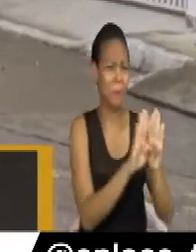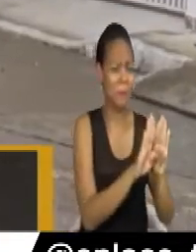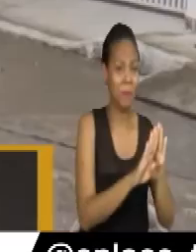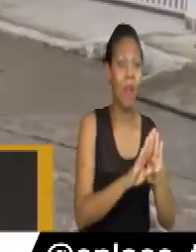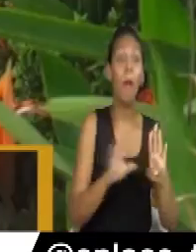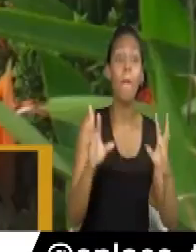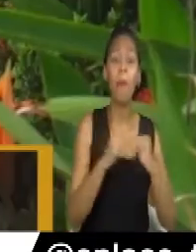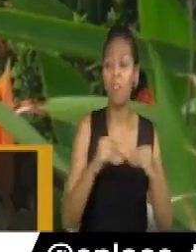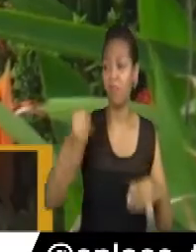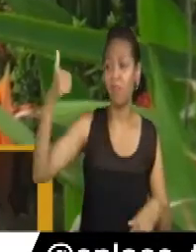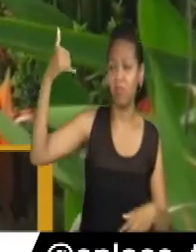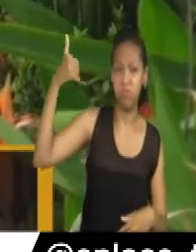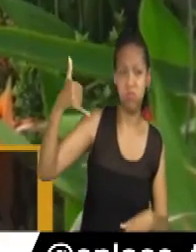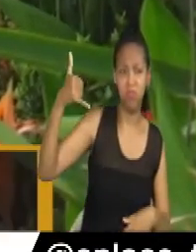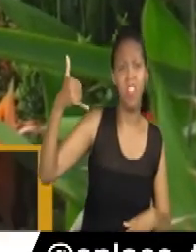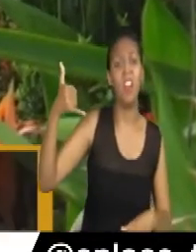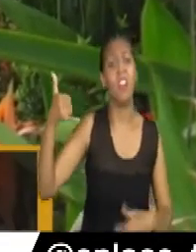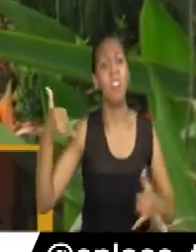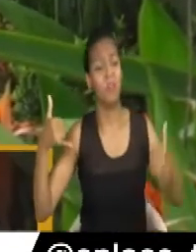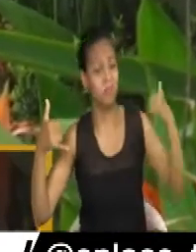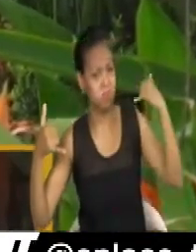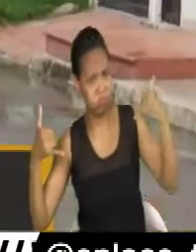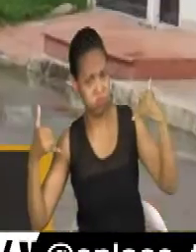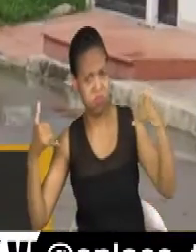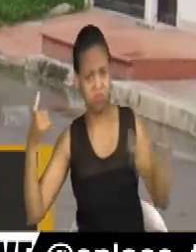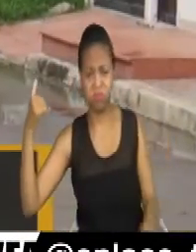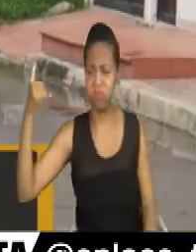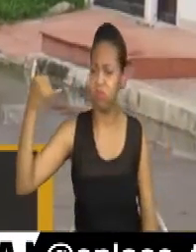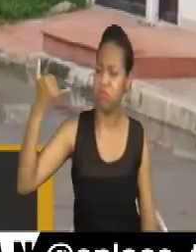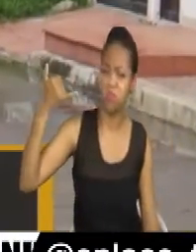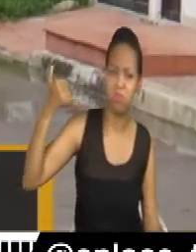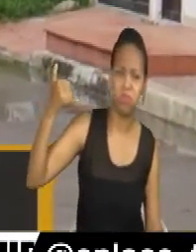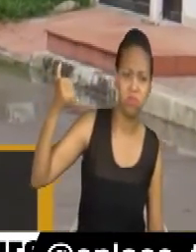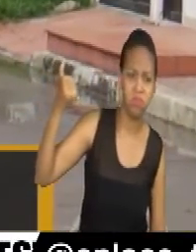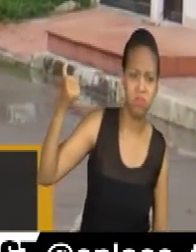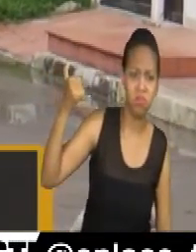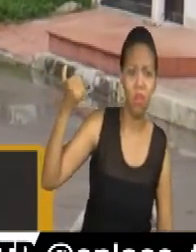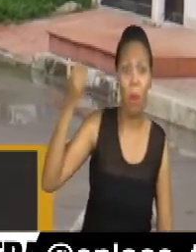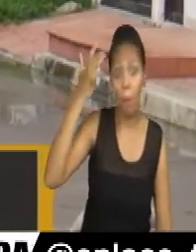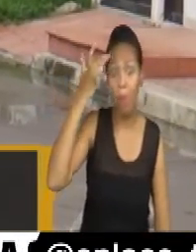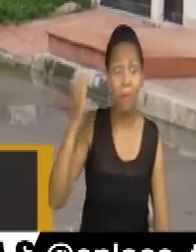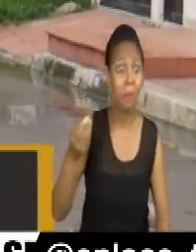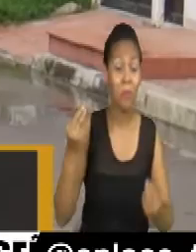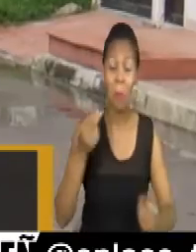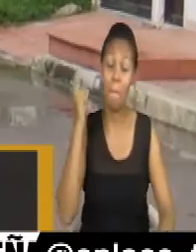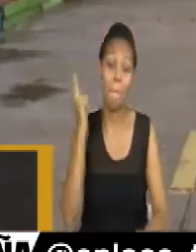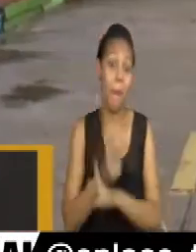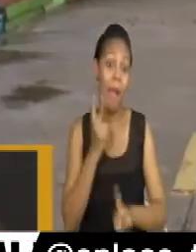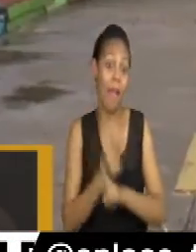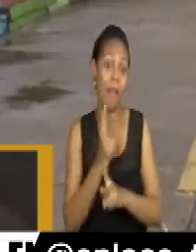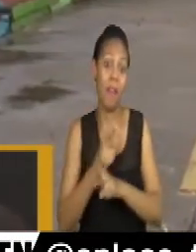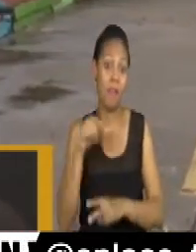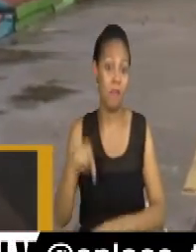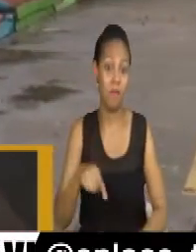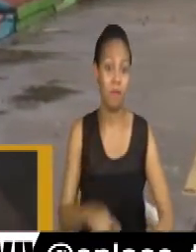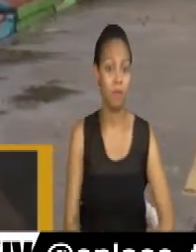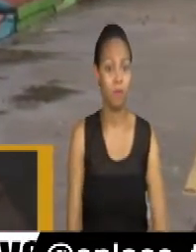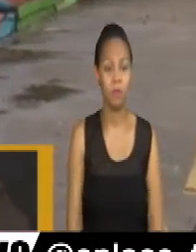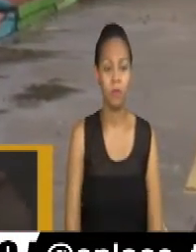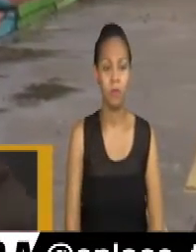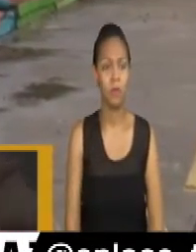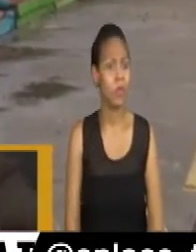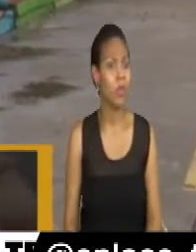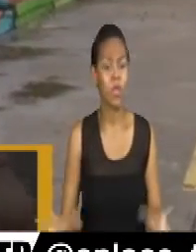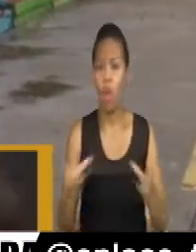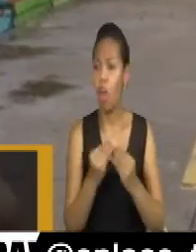de autoprotección que fueron tomadas por quienes viven en la zona por la ola de inseguridad que atraviesa el sector. Encerrados, totalmente encerrados.